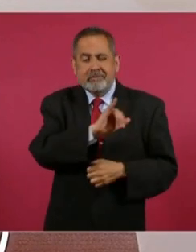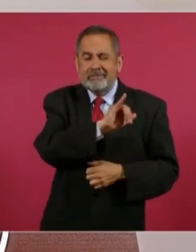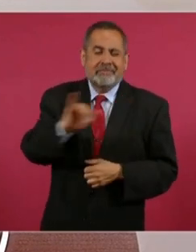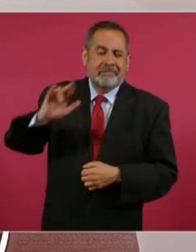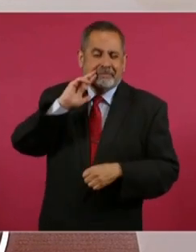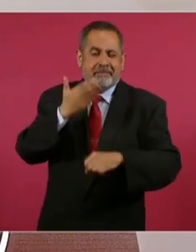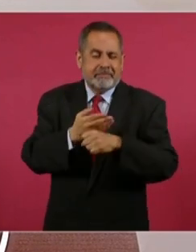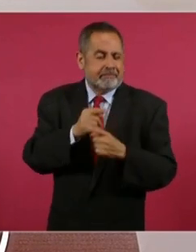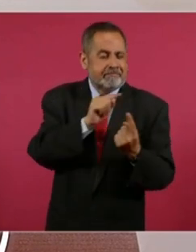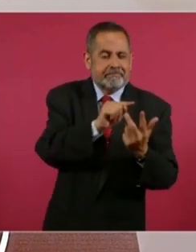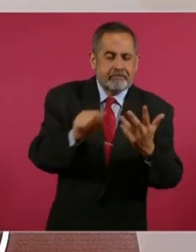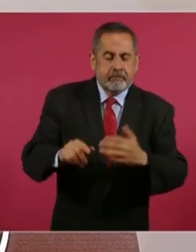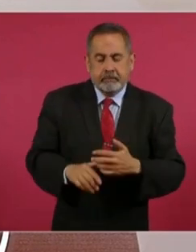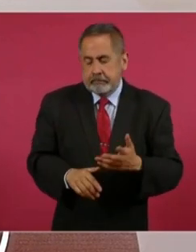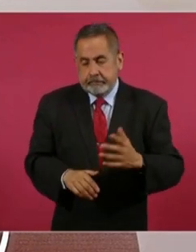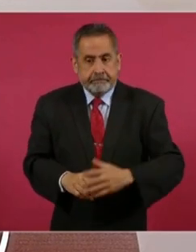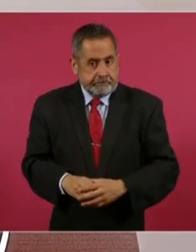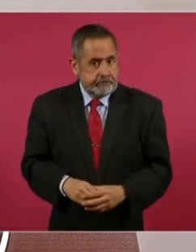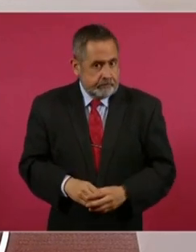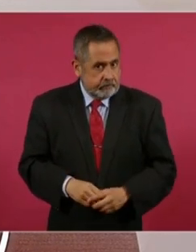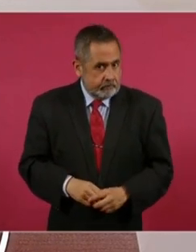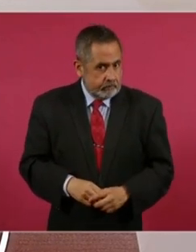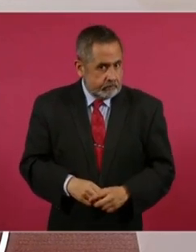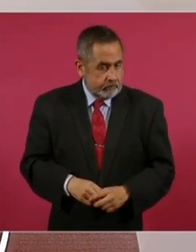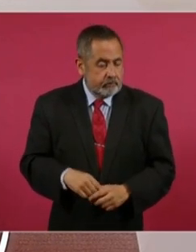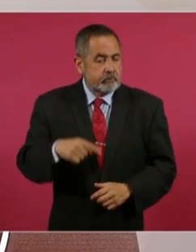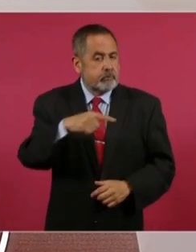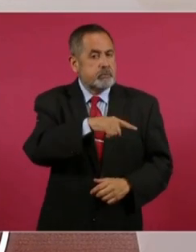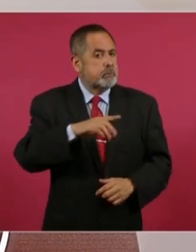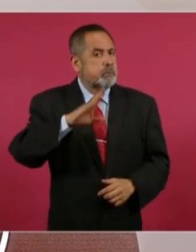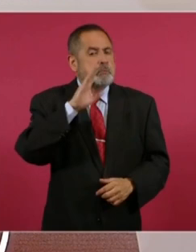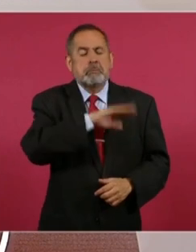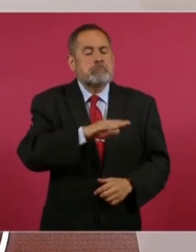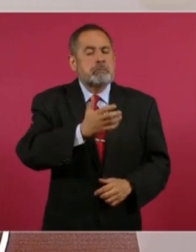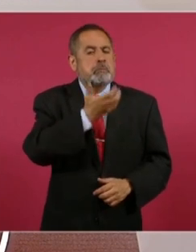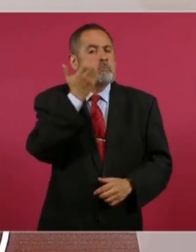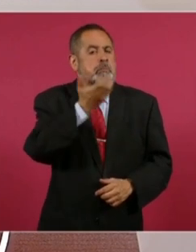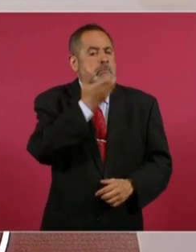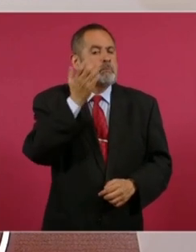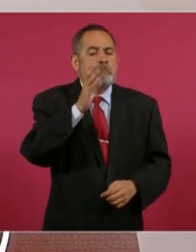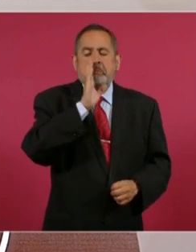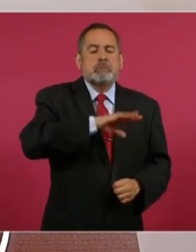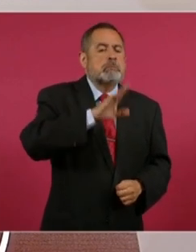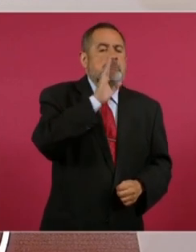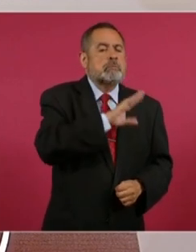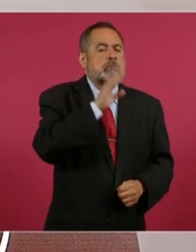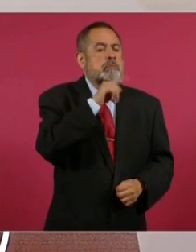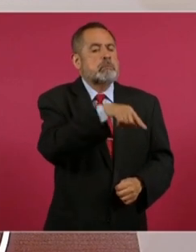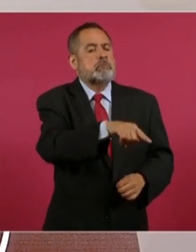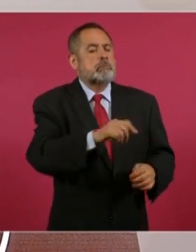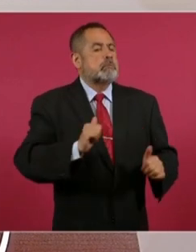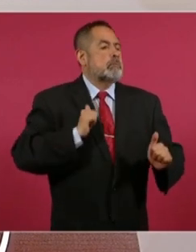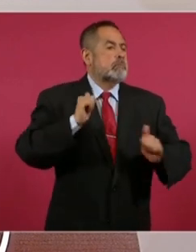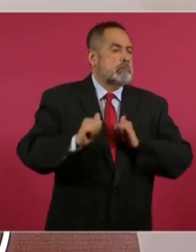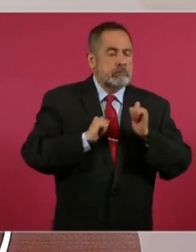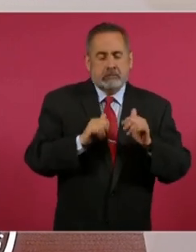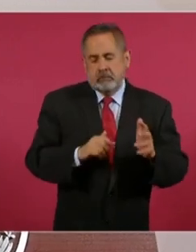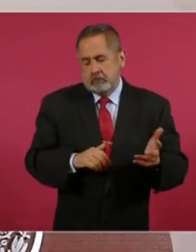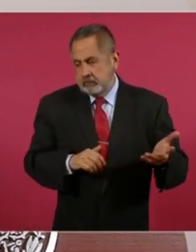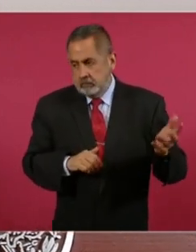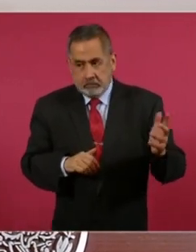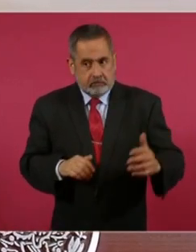irresponsabilidad. Se quedaron muy mal acostumbrados a que